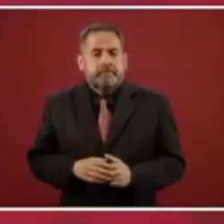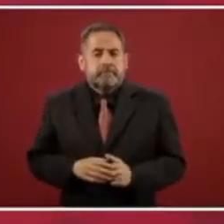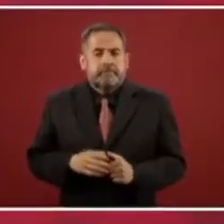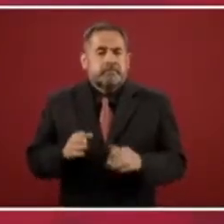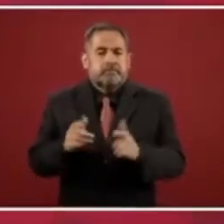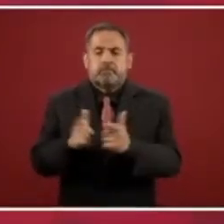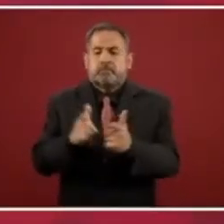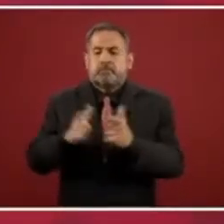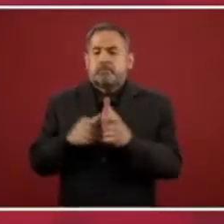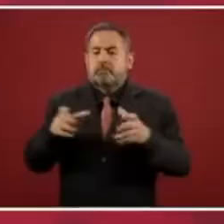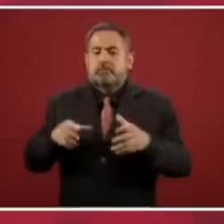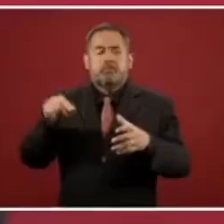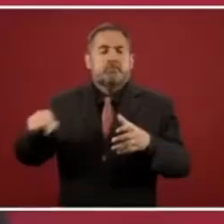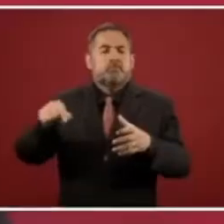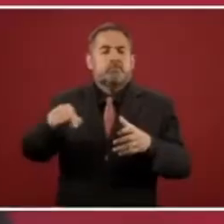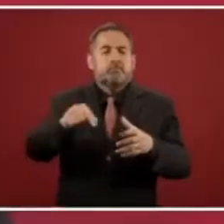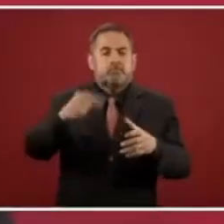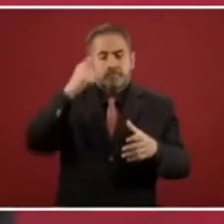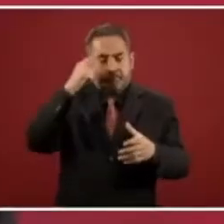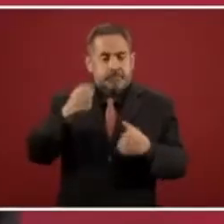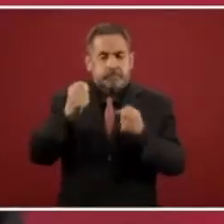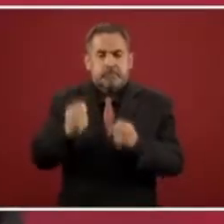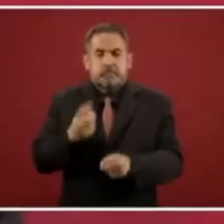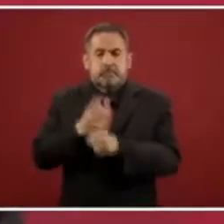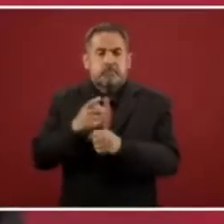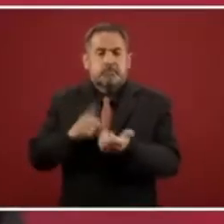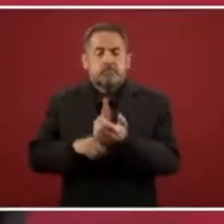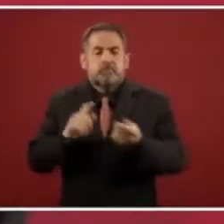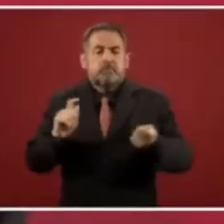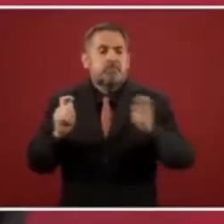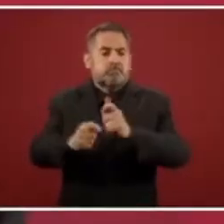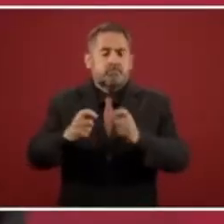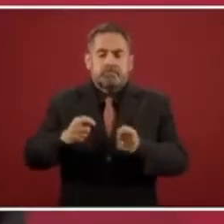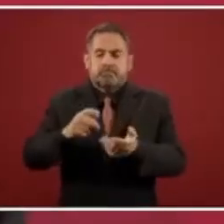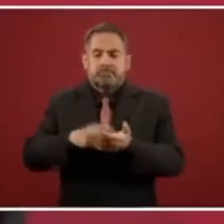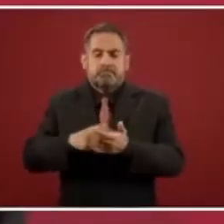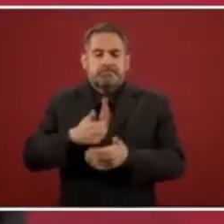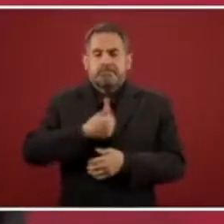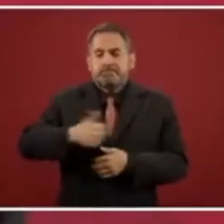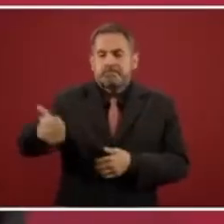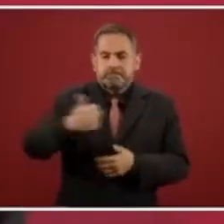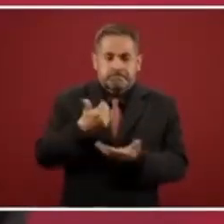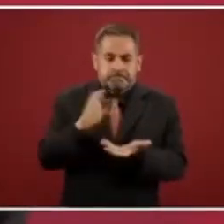un grupo para la seguridad y el traslado de valores.